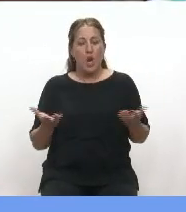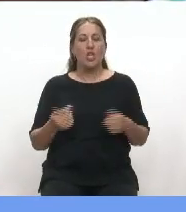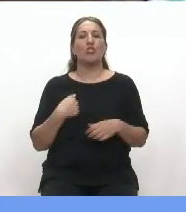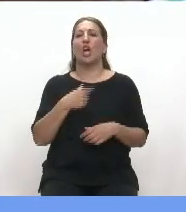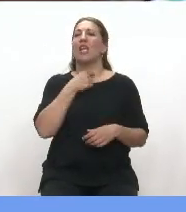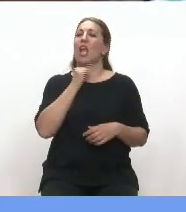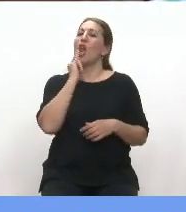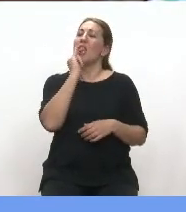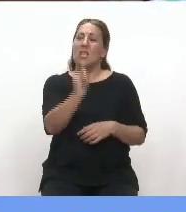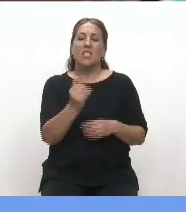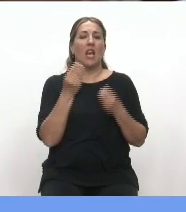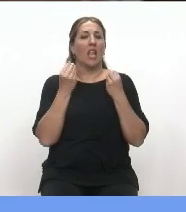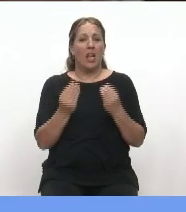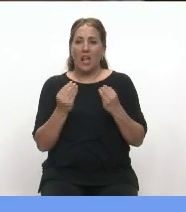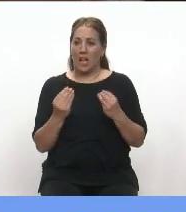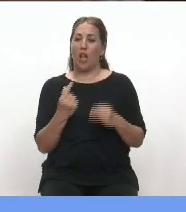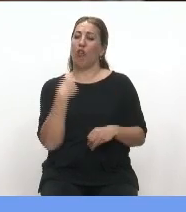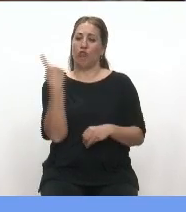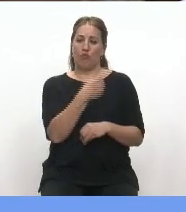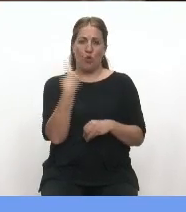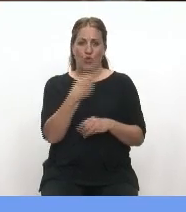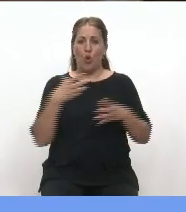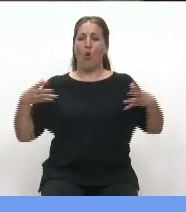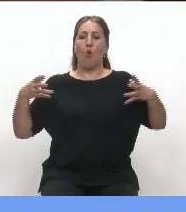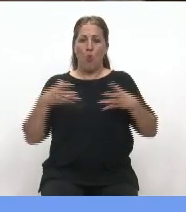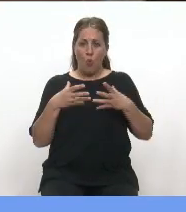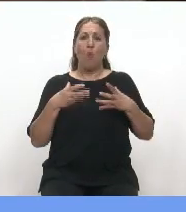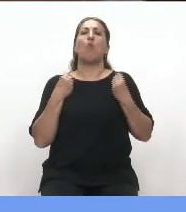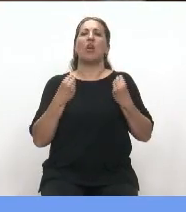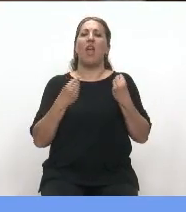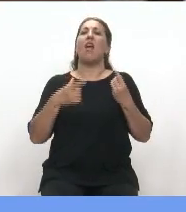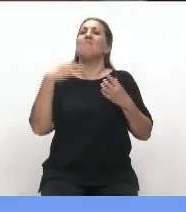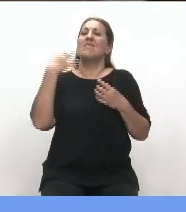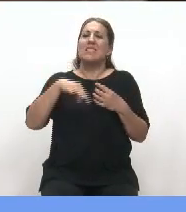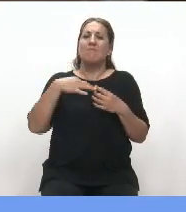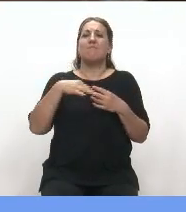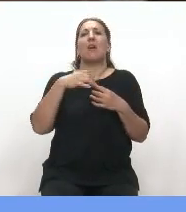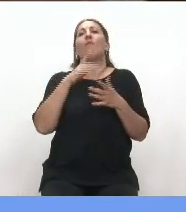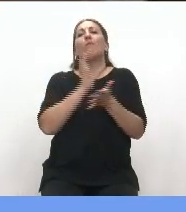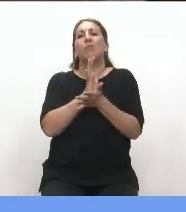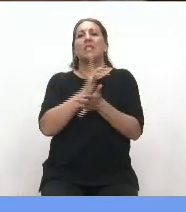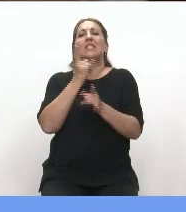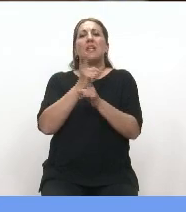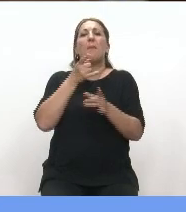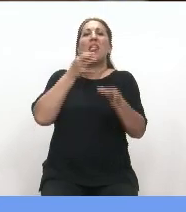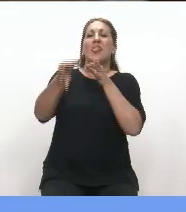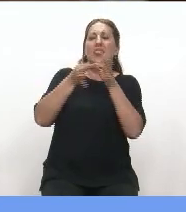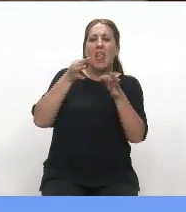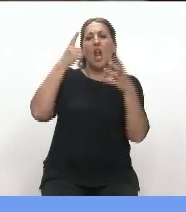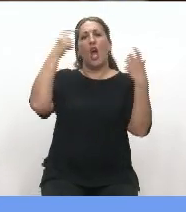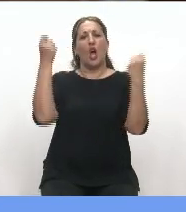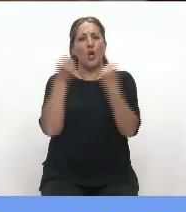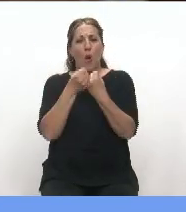quiero decirles que somos una fuerza de diálogo, de consenso, de concordia y especialmente con normalidad,